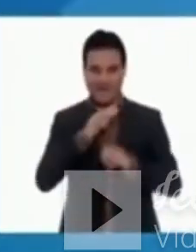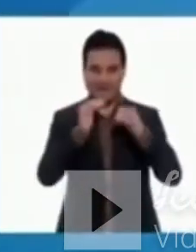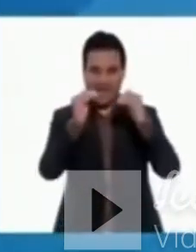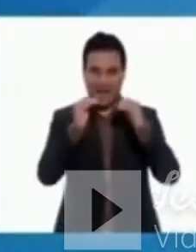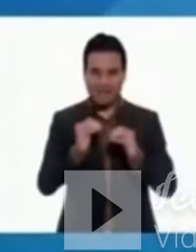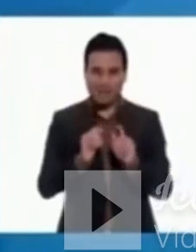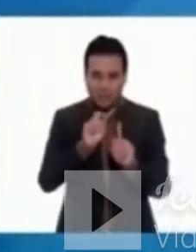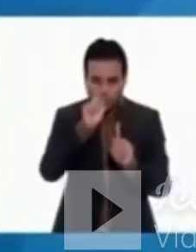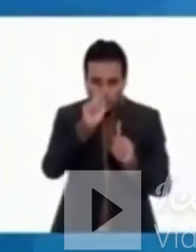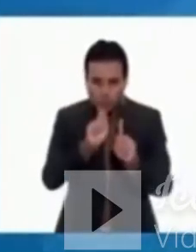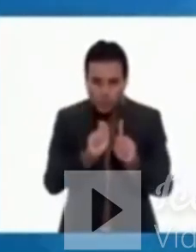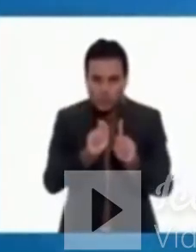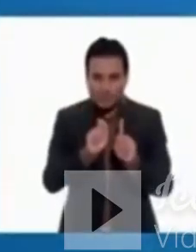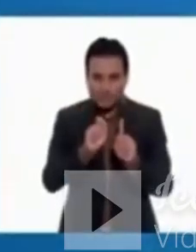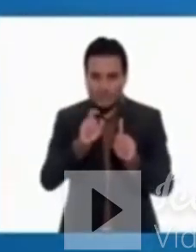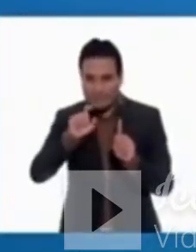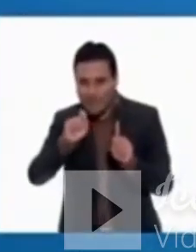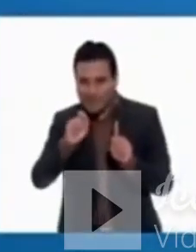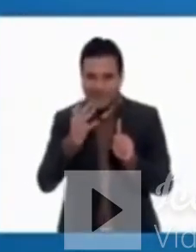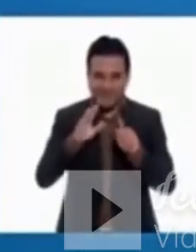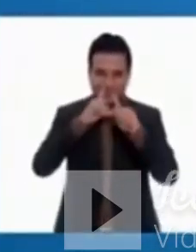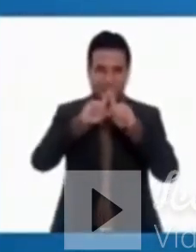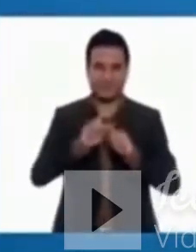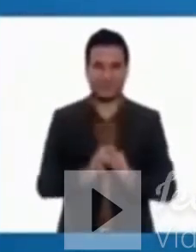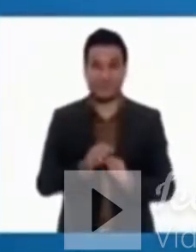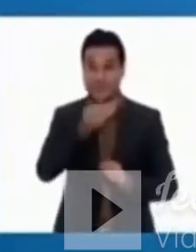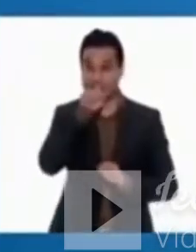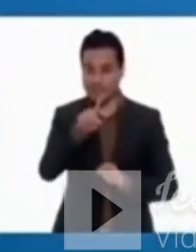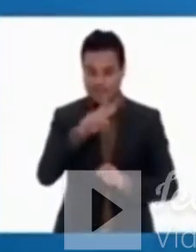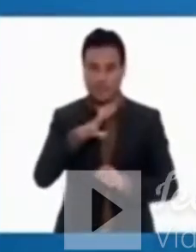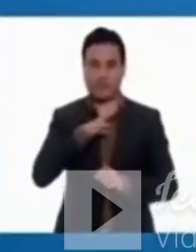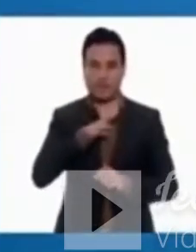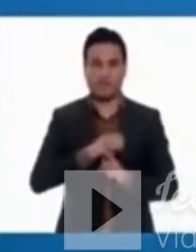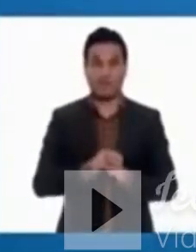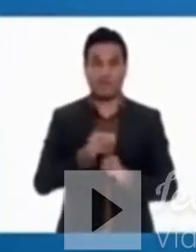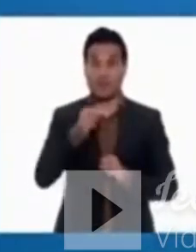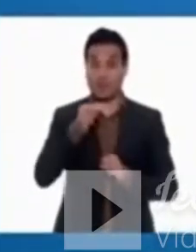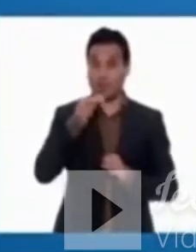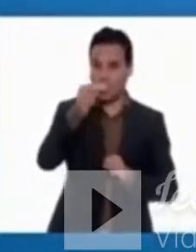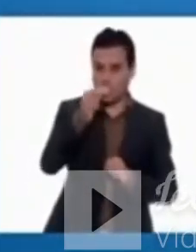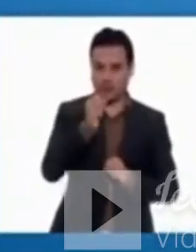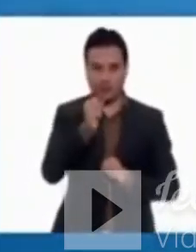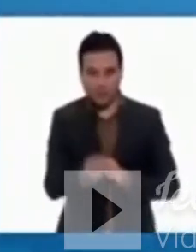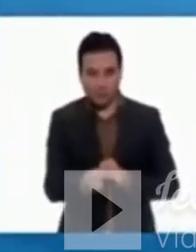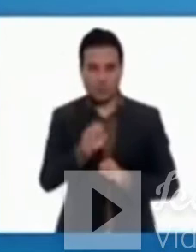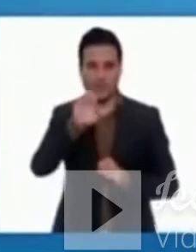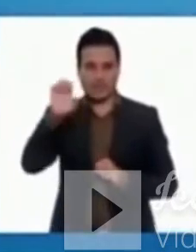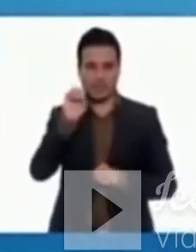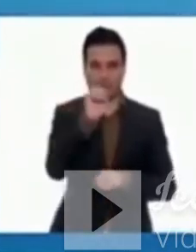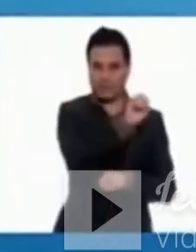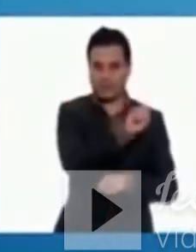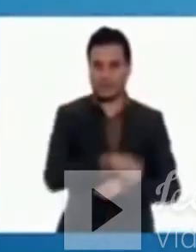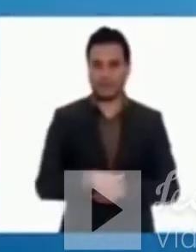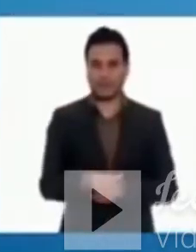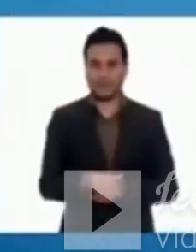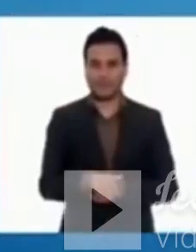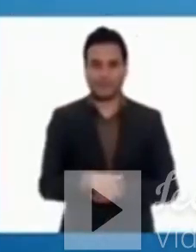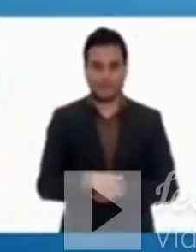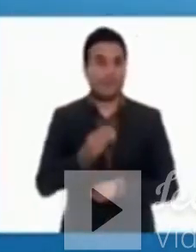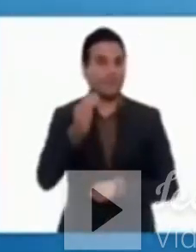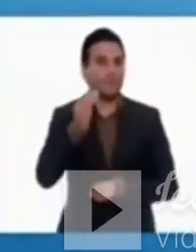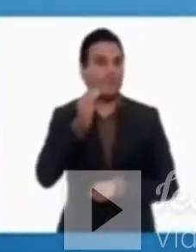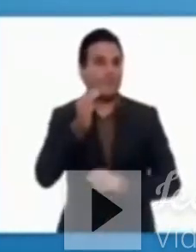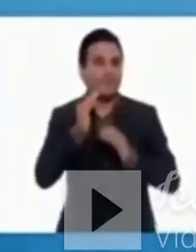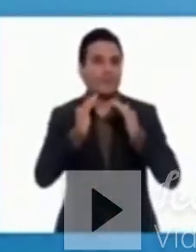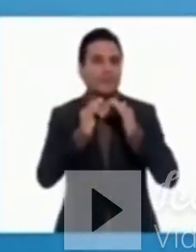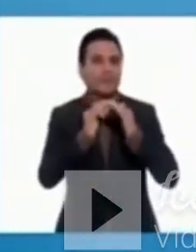y los cuatro puntos cardinales. Norte, sur, este y oeste. Ubiquemos la casa de